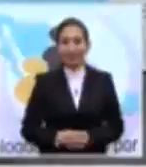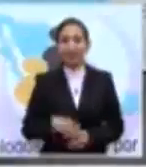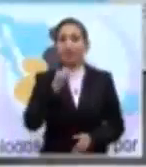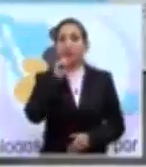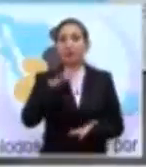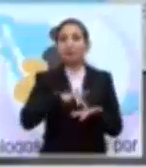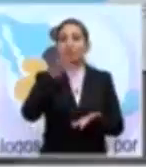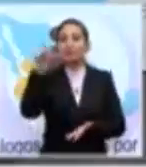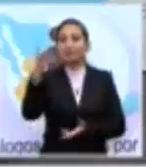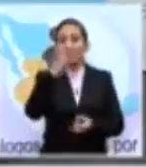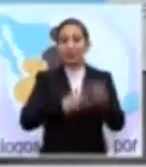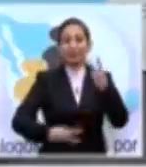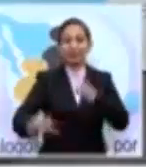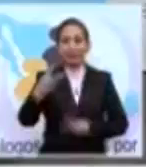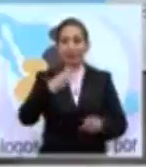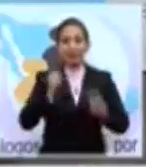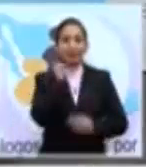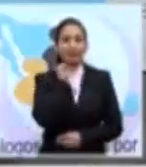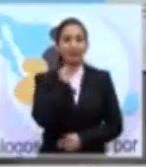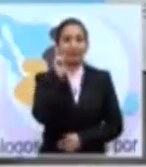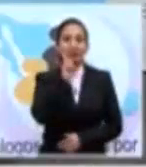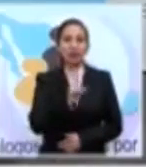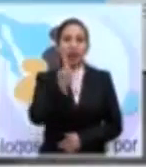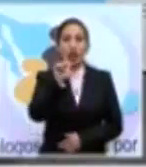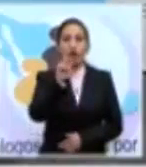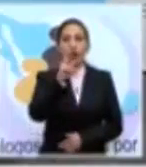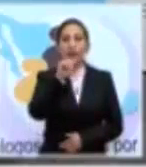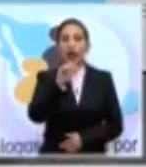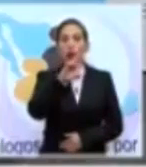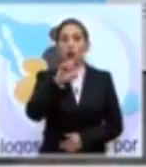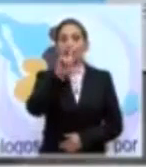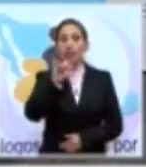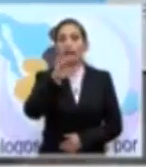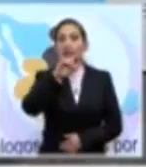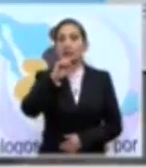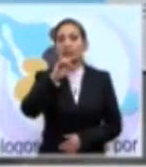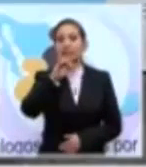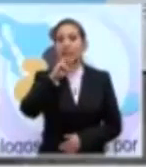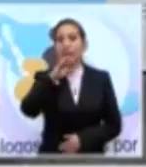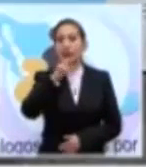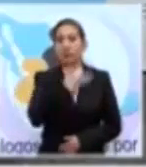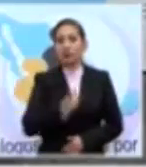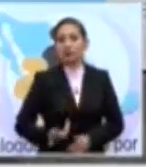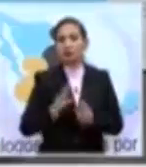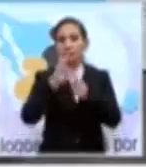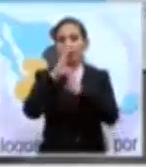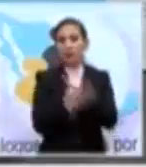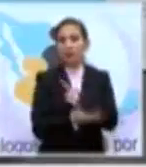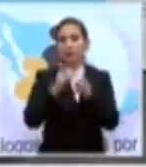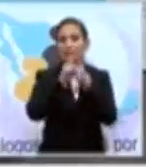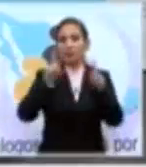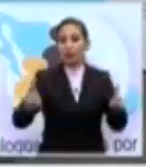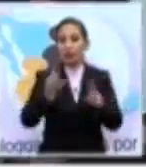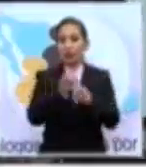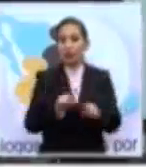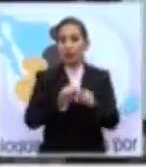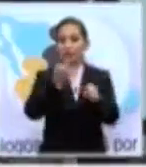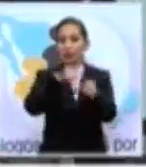Agradecemos también la presencia de la senadora Lorena Cuellar Cisneros, presidenta de la Comisión de Desarrollo